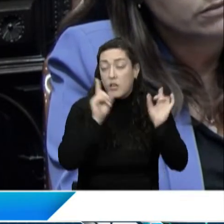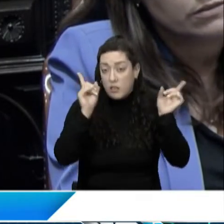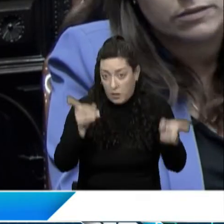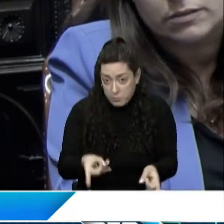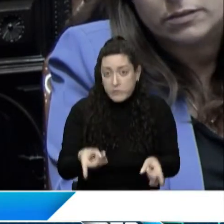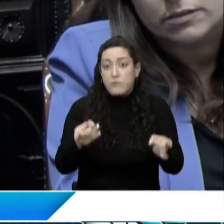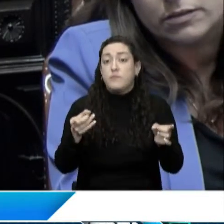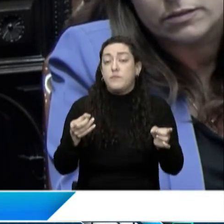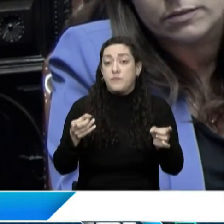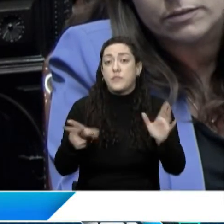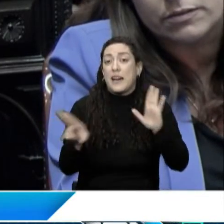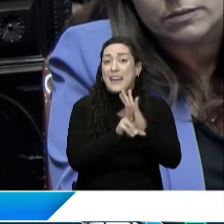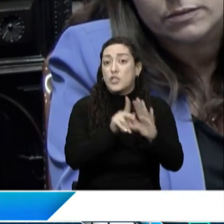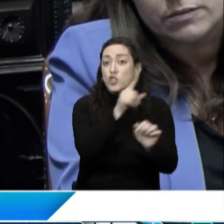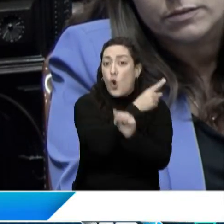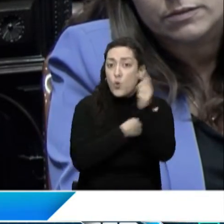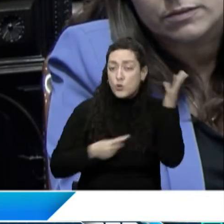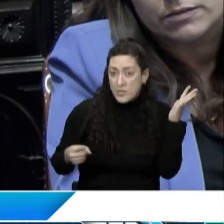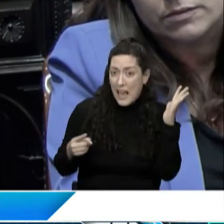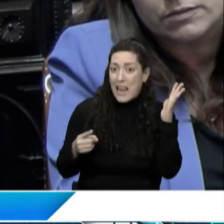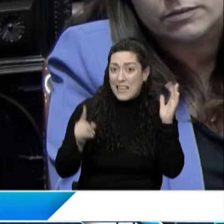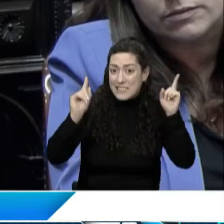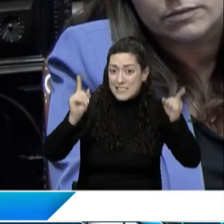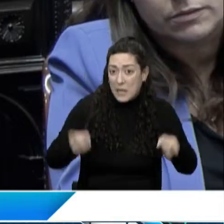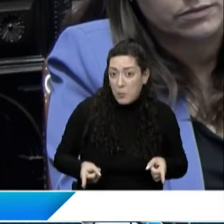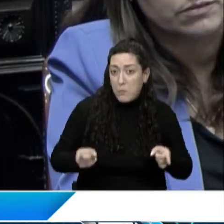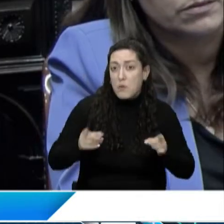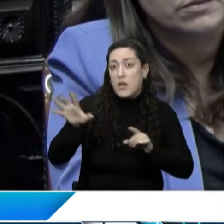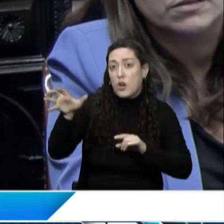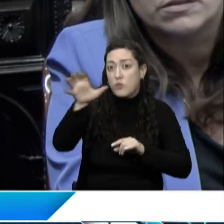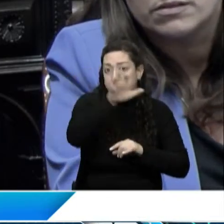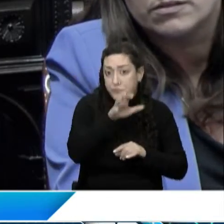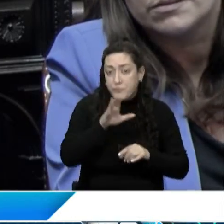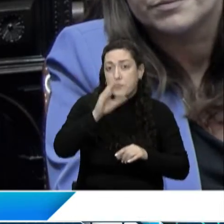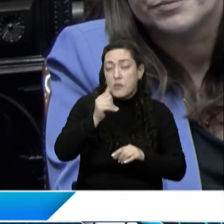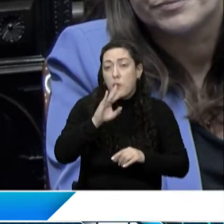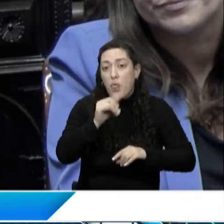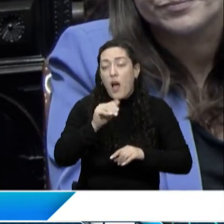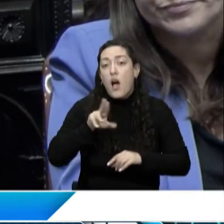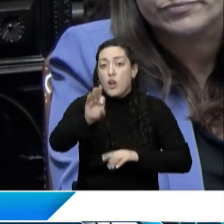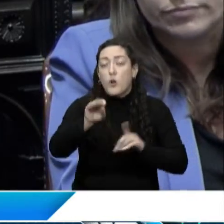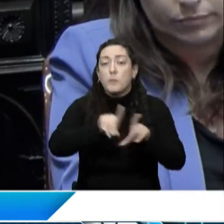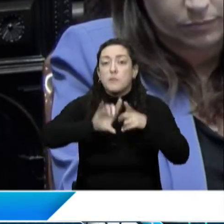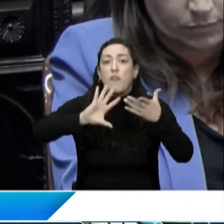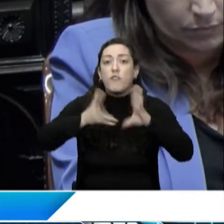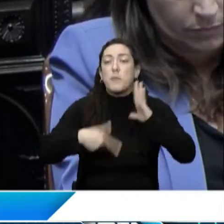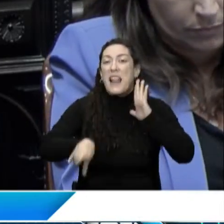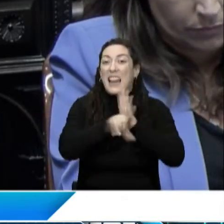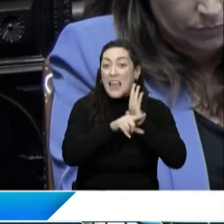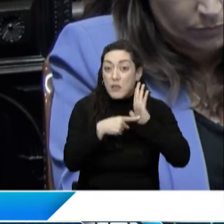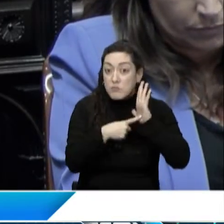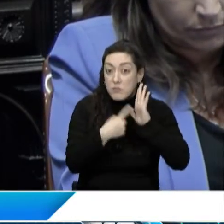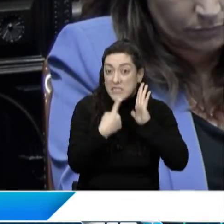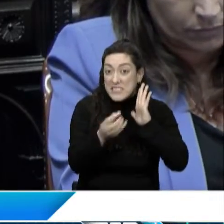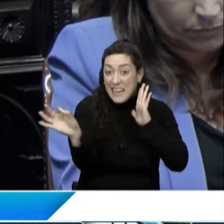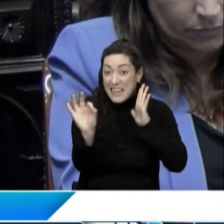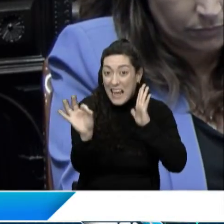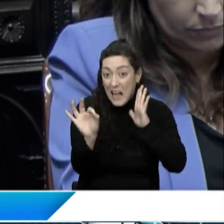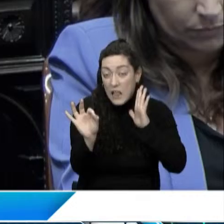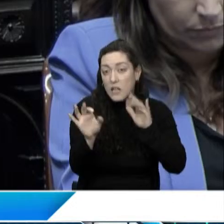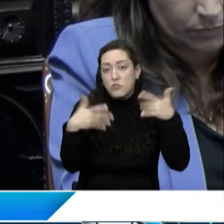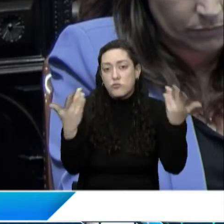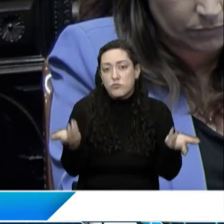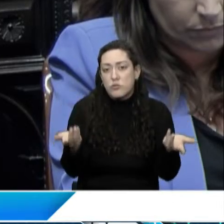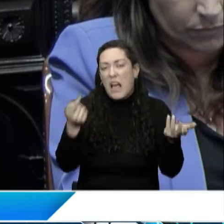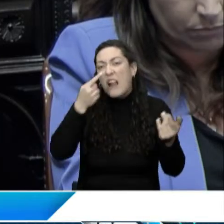las resoluciones jurisprudenciales, el caso Badaro, si no están dispuestas por ley, terminan más temprano que